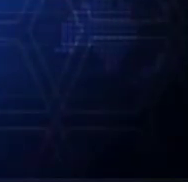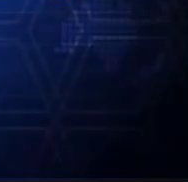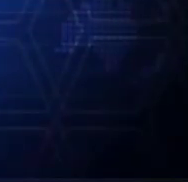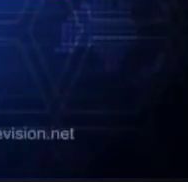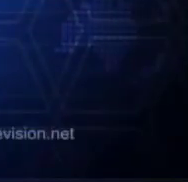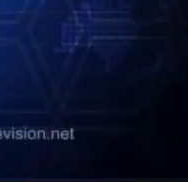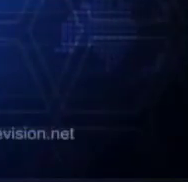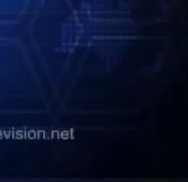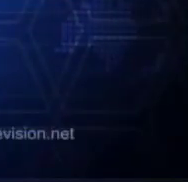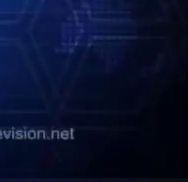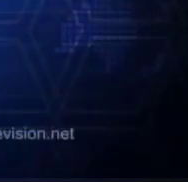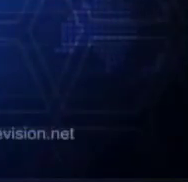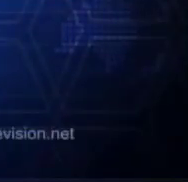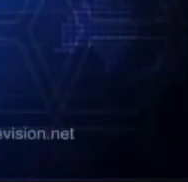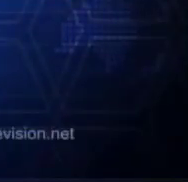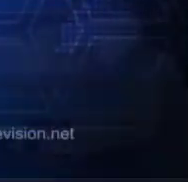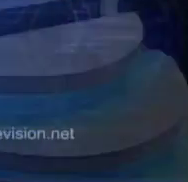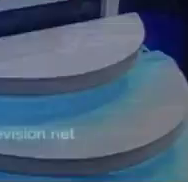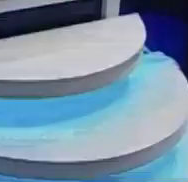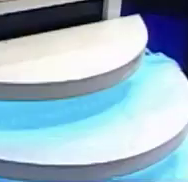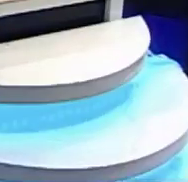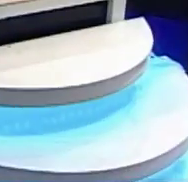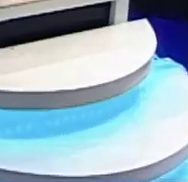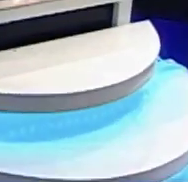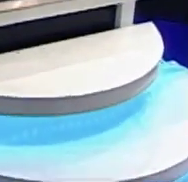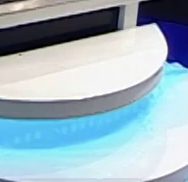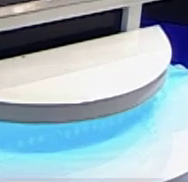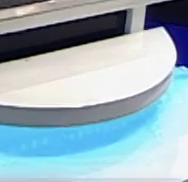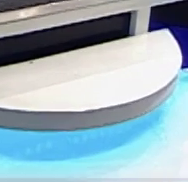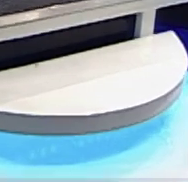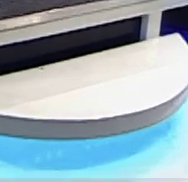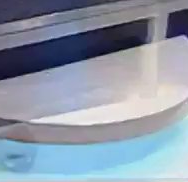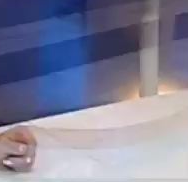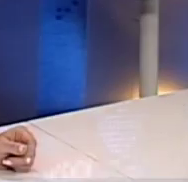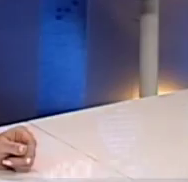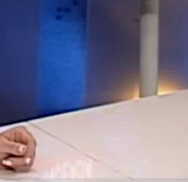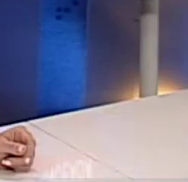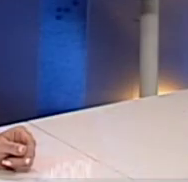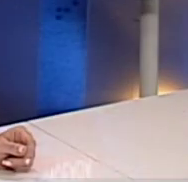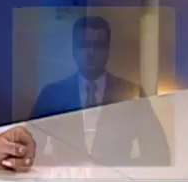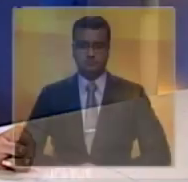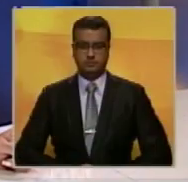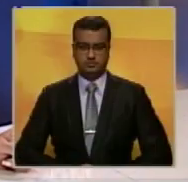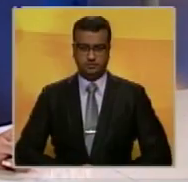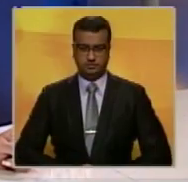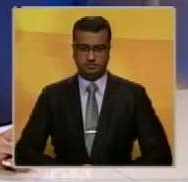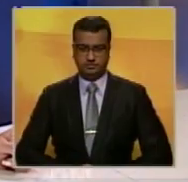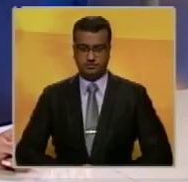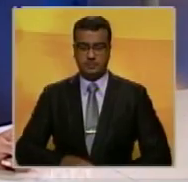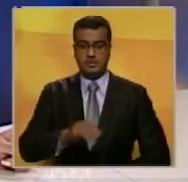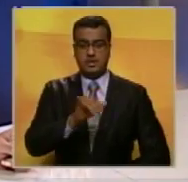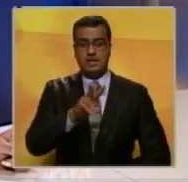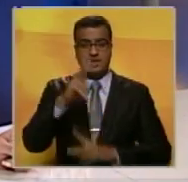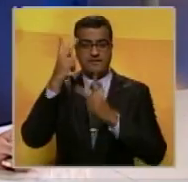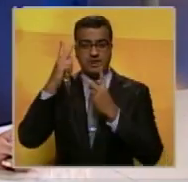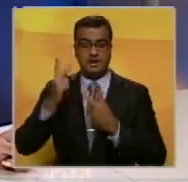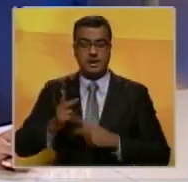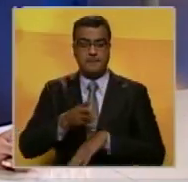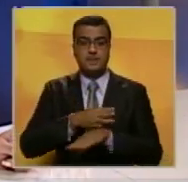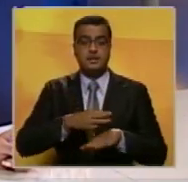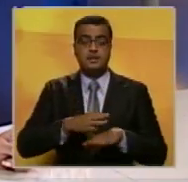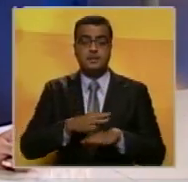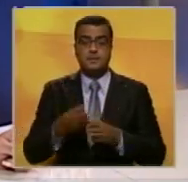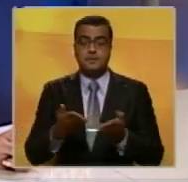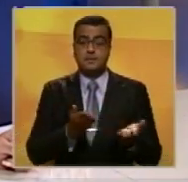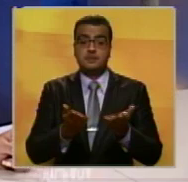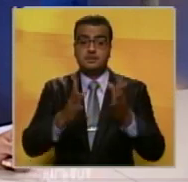Noticiero Venevisión. Información justa y balanceada. Continuamos. Iris Varela, ministra para